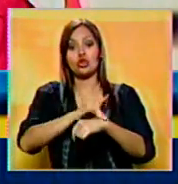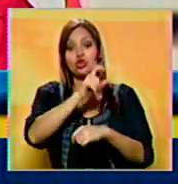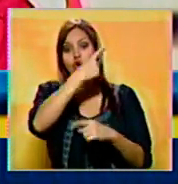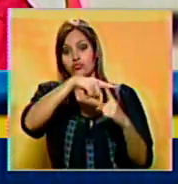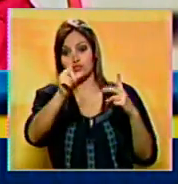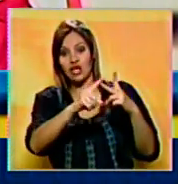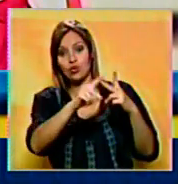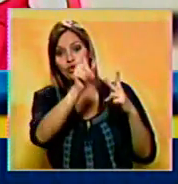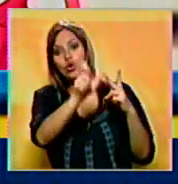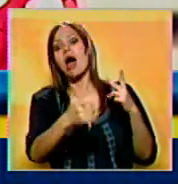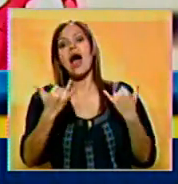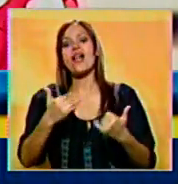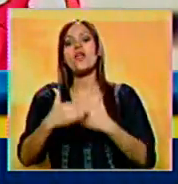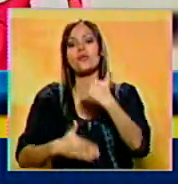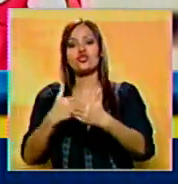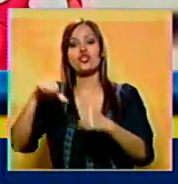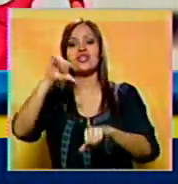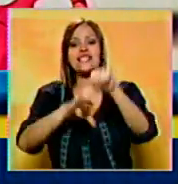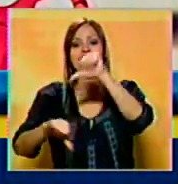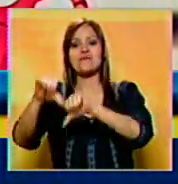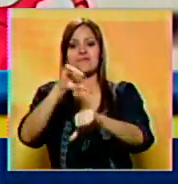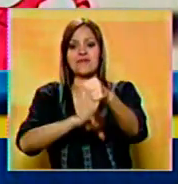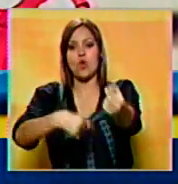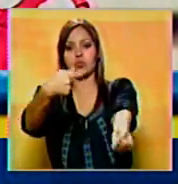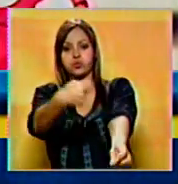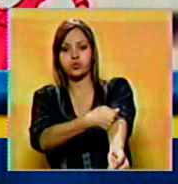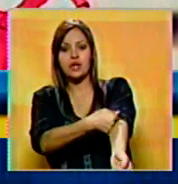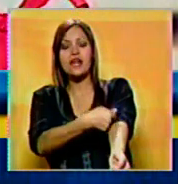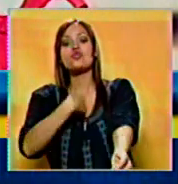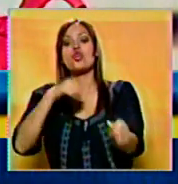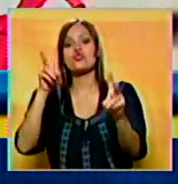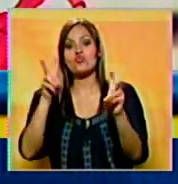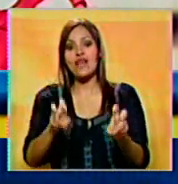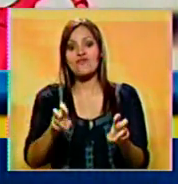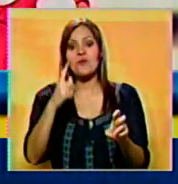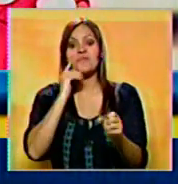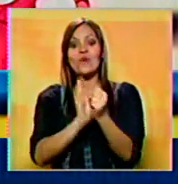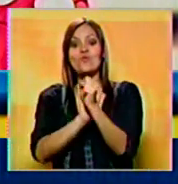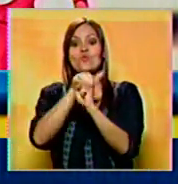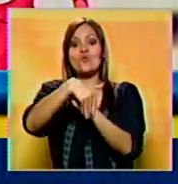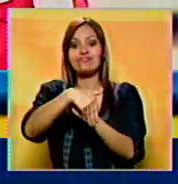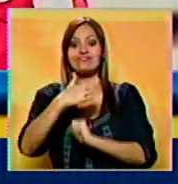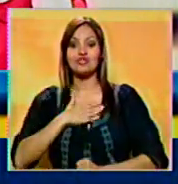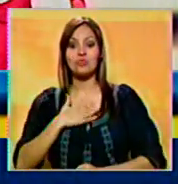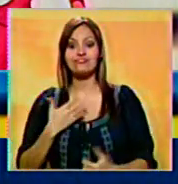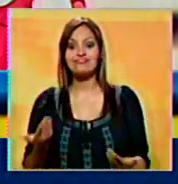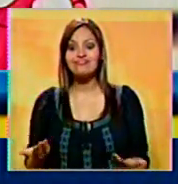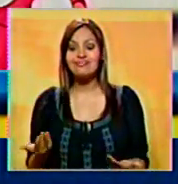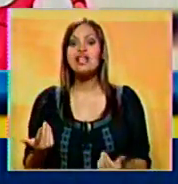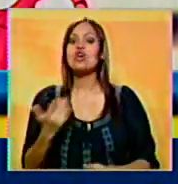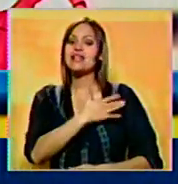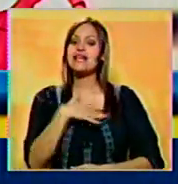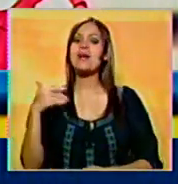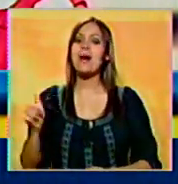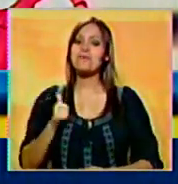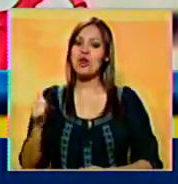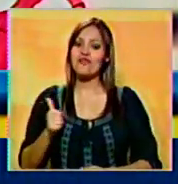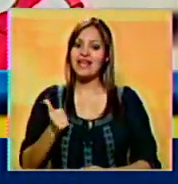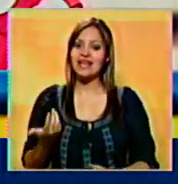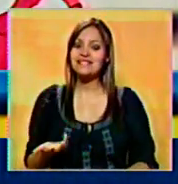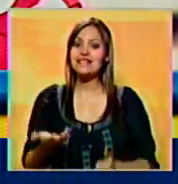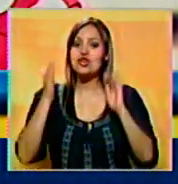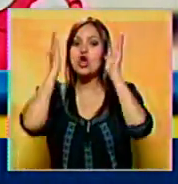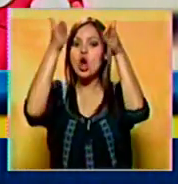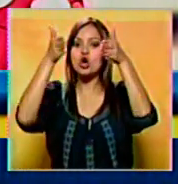Y ahorita estoy en el proceso de quimio, por eso me ven con este nuevo look. Pero esto lo que quiero es llevar y aprovechar de llevar